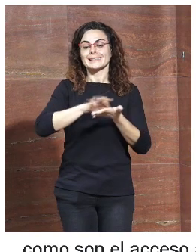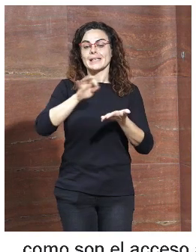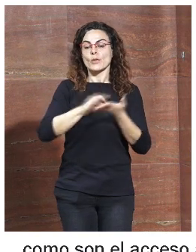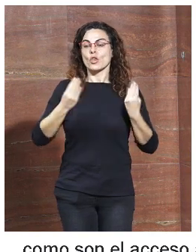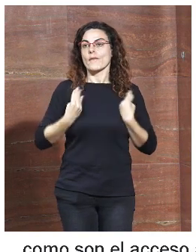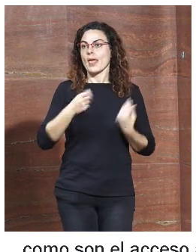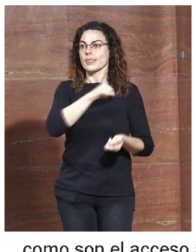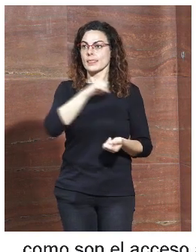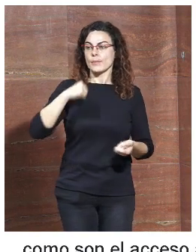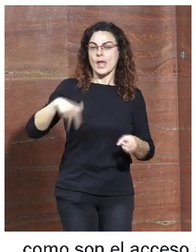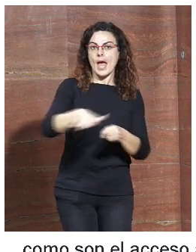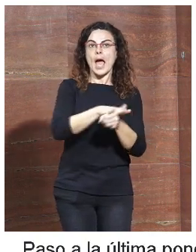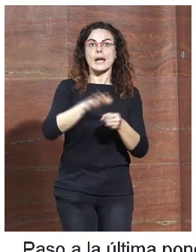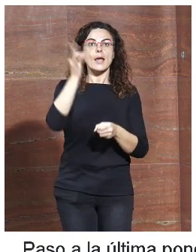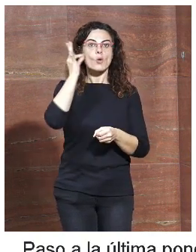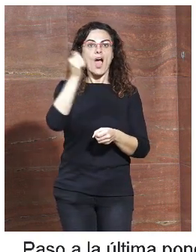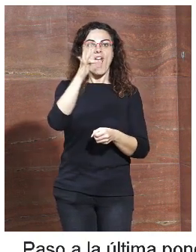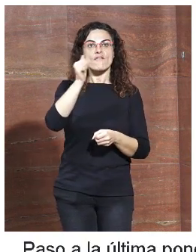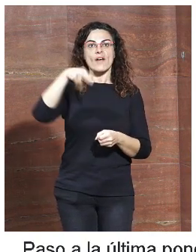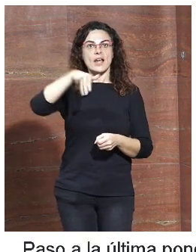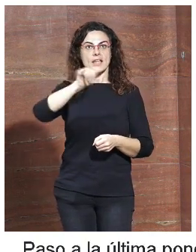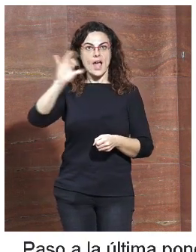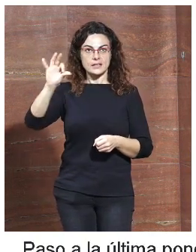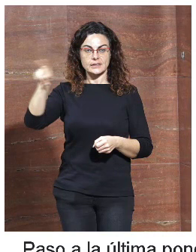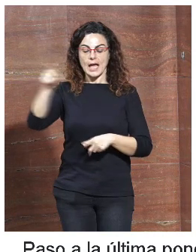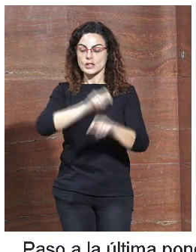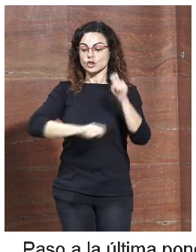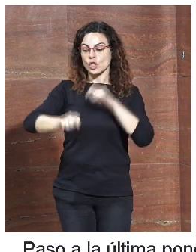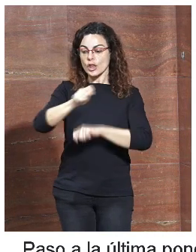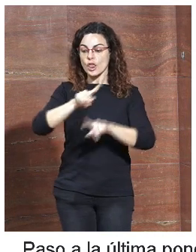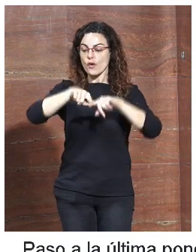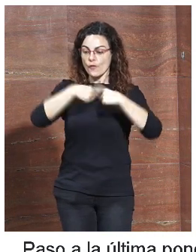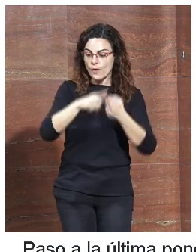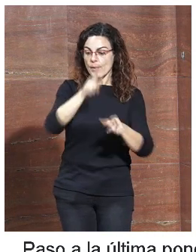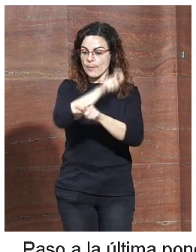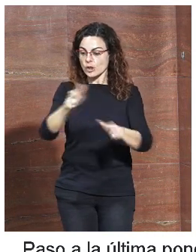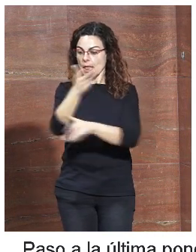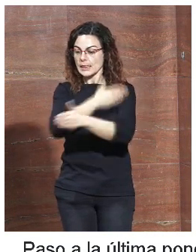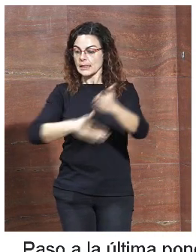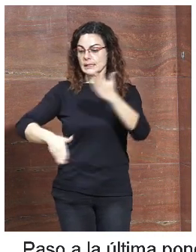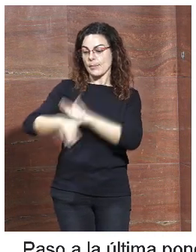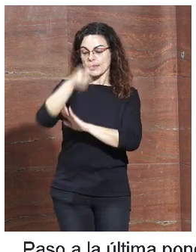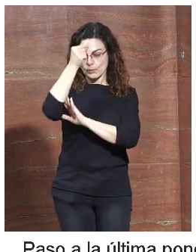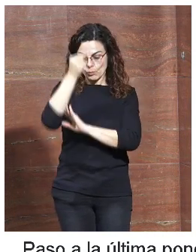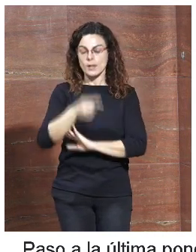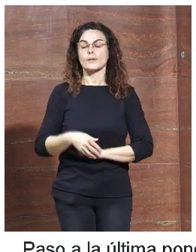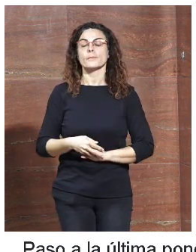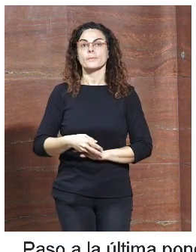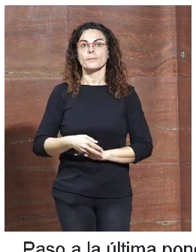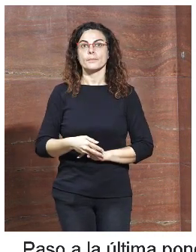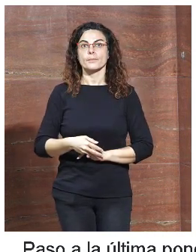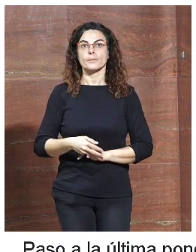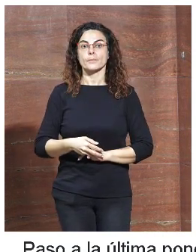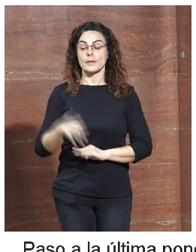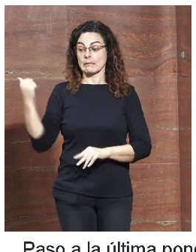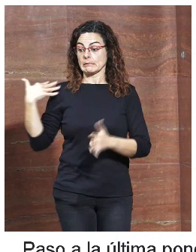Vida Independiente y Área de Mujer de Afanías, que es una asociación de familias de personas con discapacidad intelectual. Tras